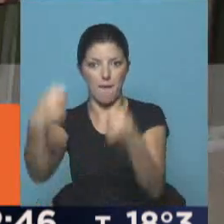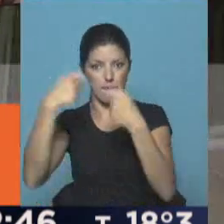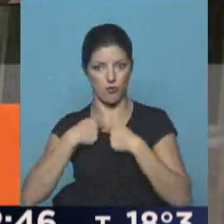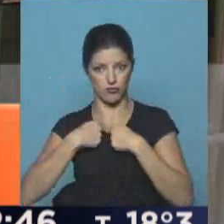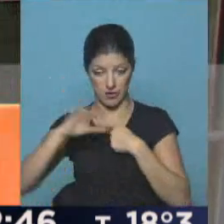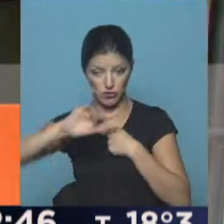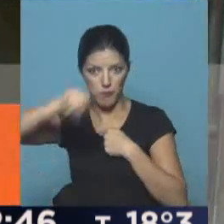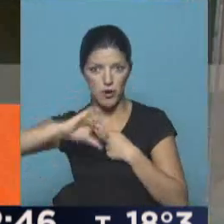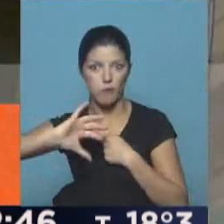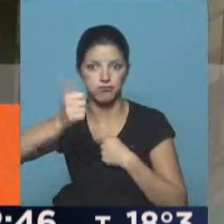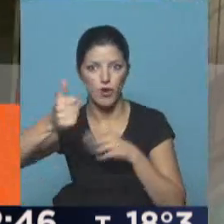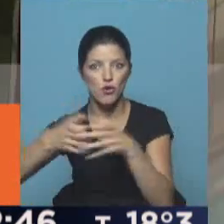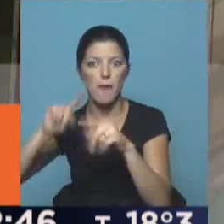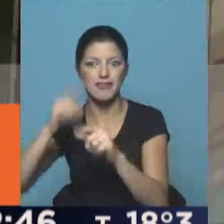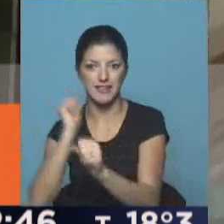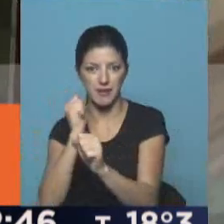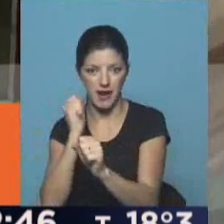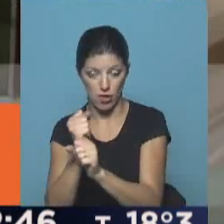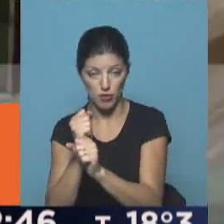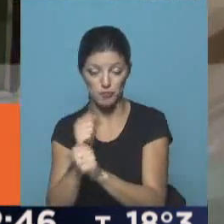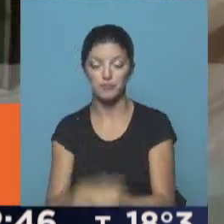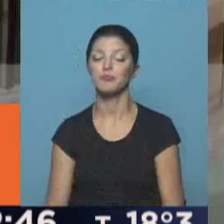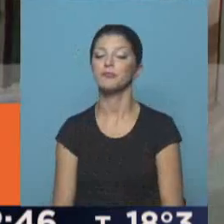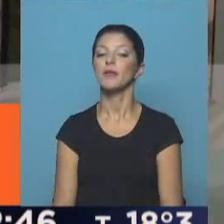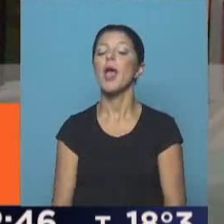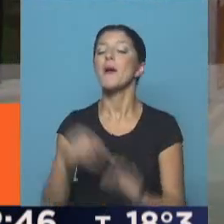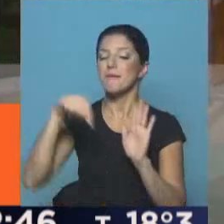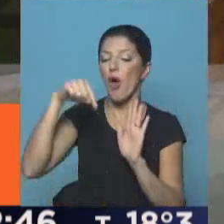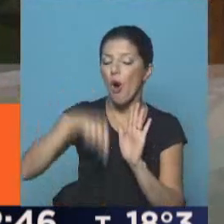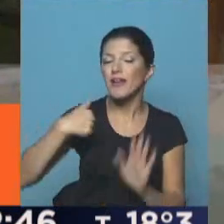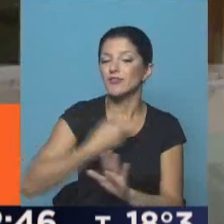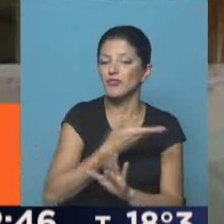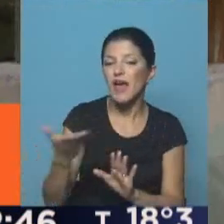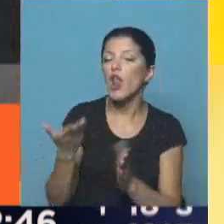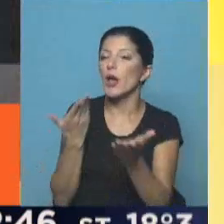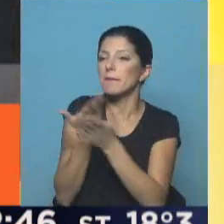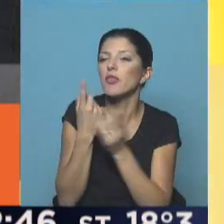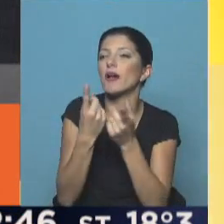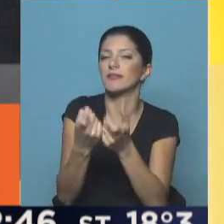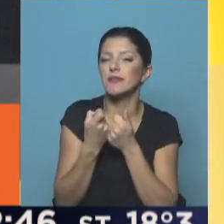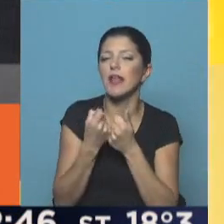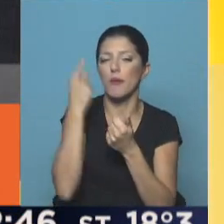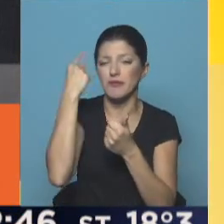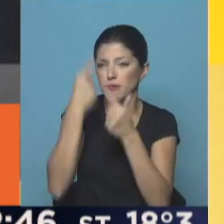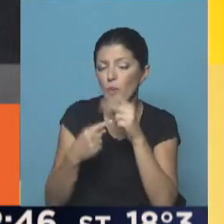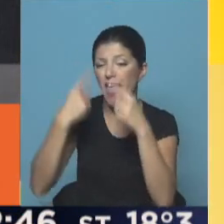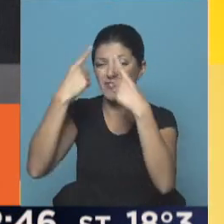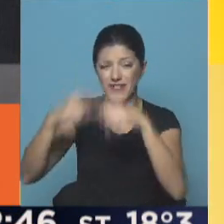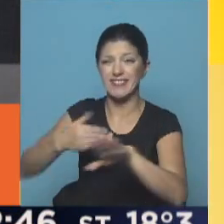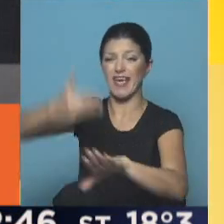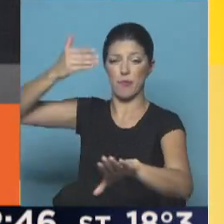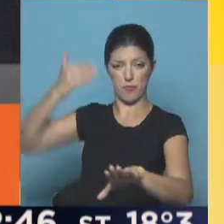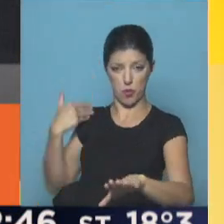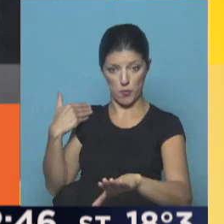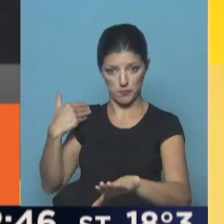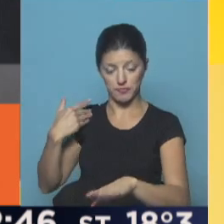el laborismo, hoy las energías que están presentes en la sociedad son diferentes. Y hay que ver, el New Statesman sacaba una muy buena nota